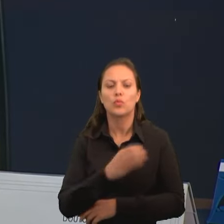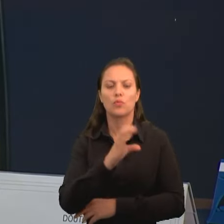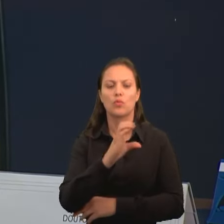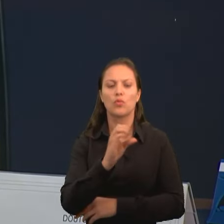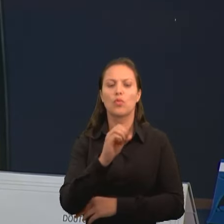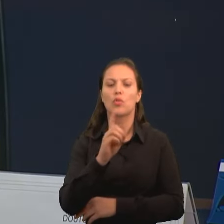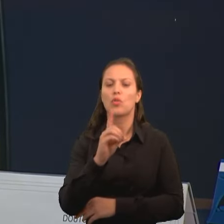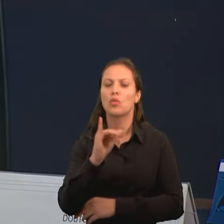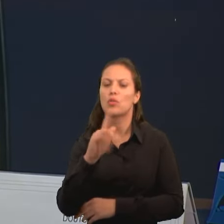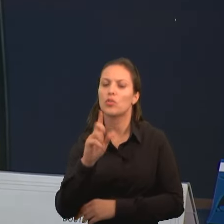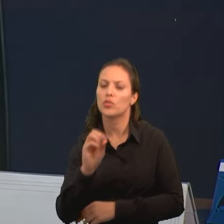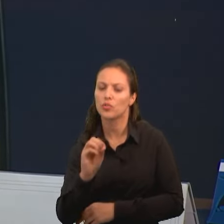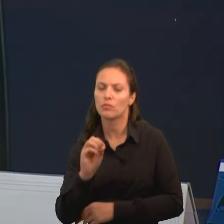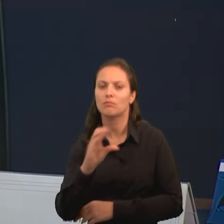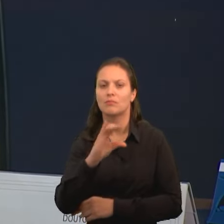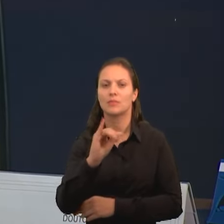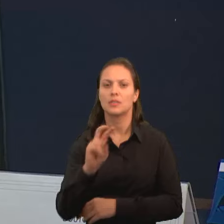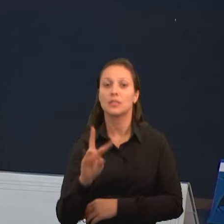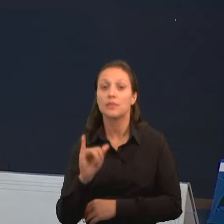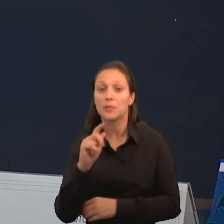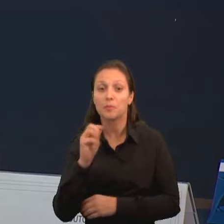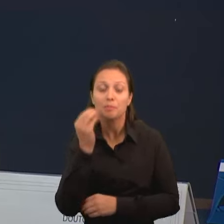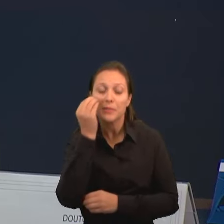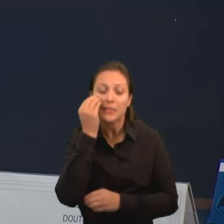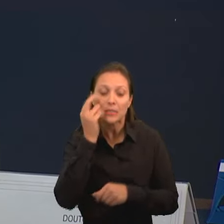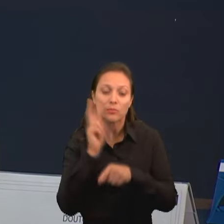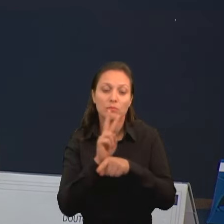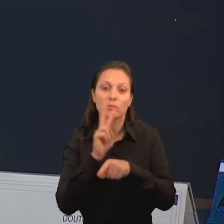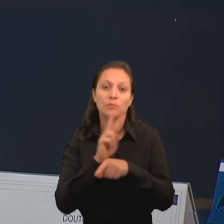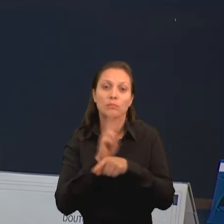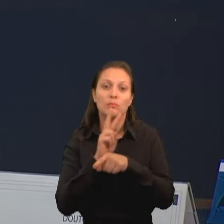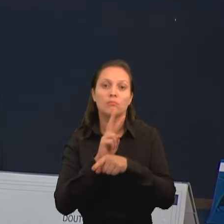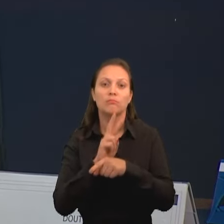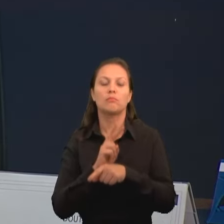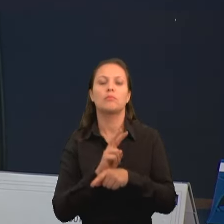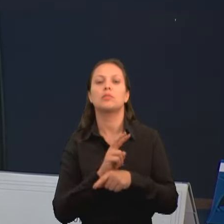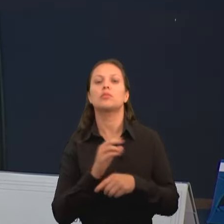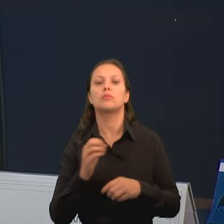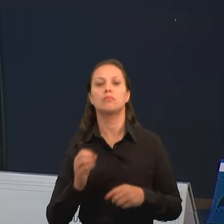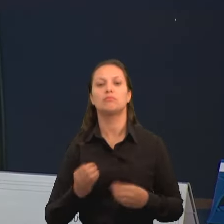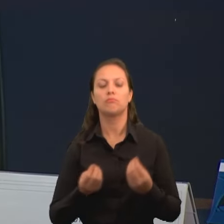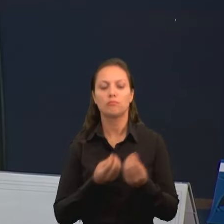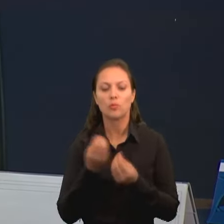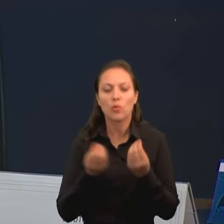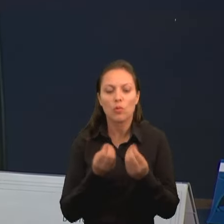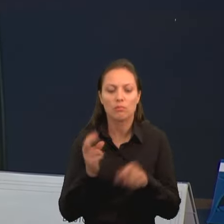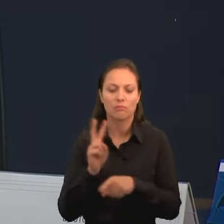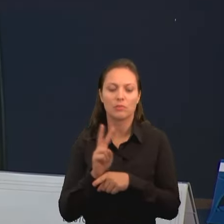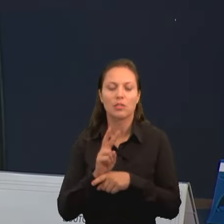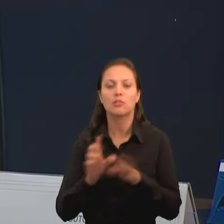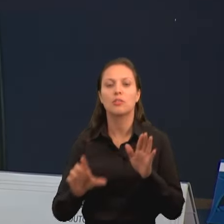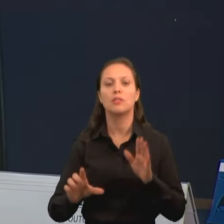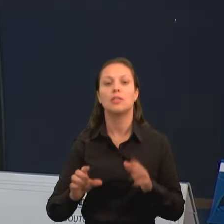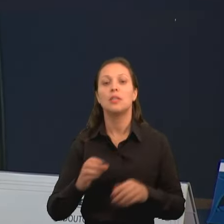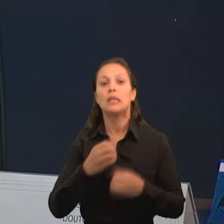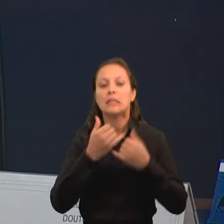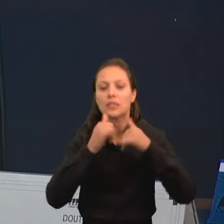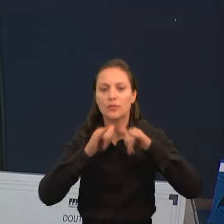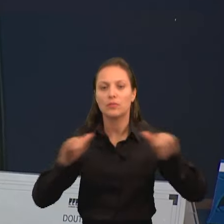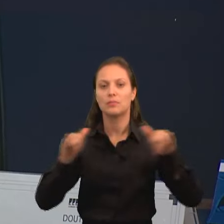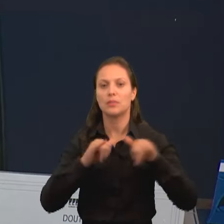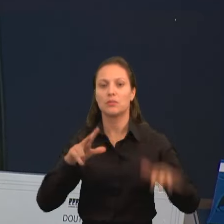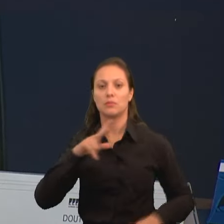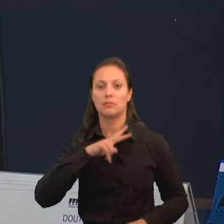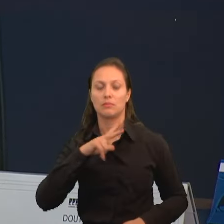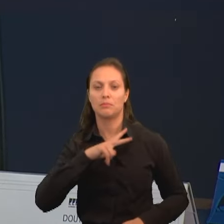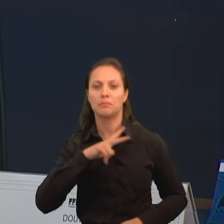y en la Ley General de Protección de Datos. Como dijo la profesora Laura, faltan